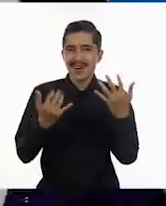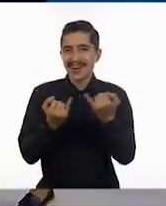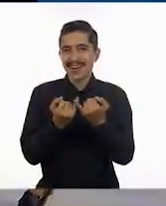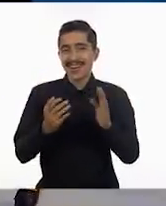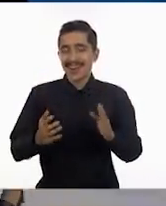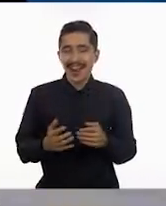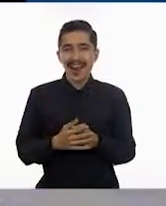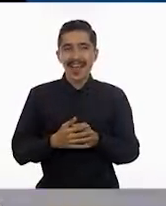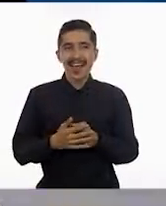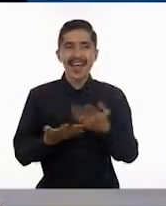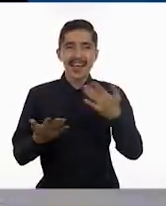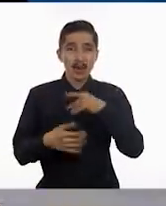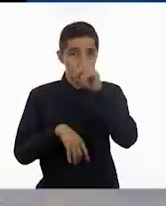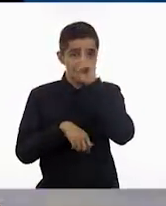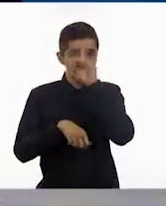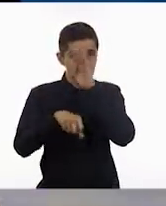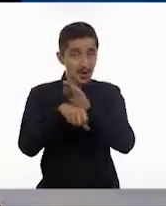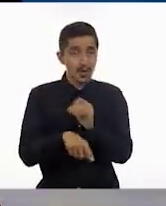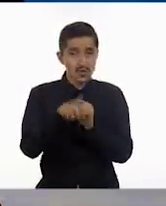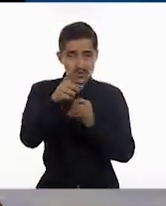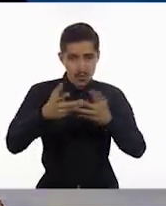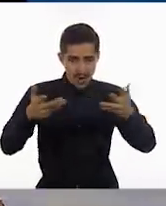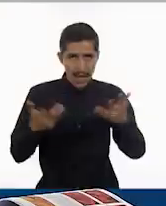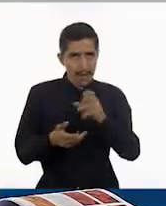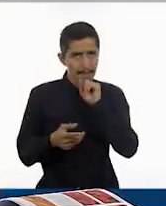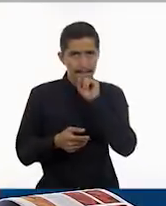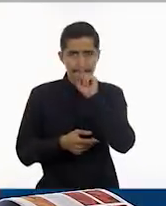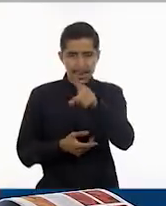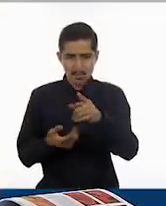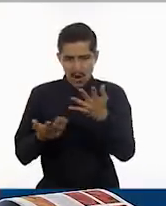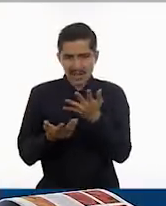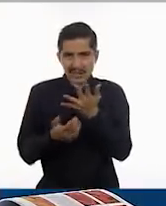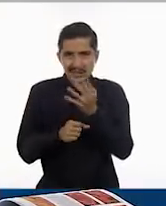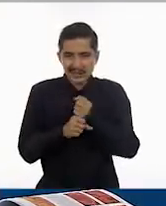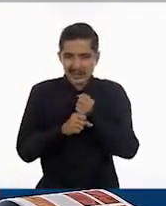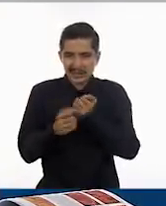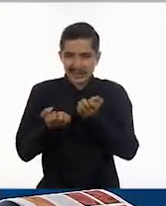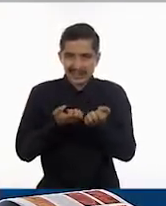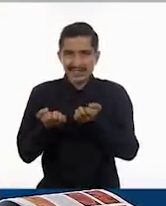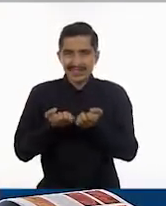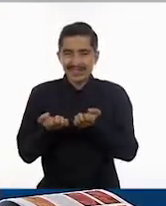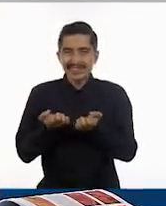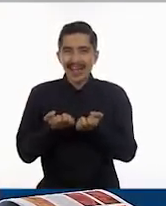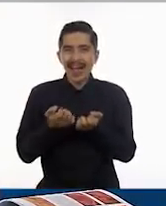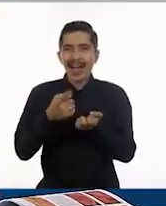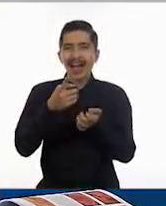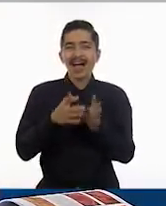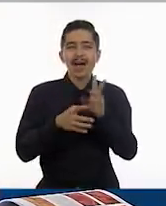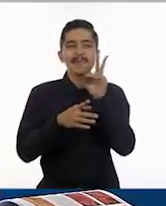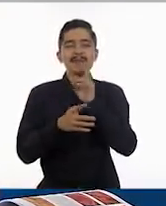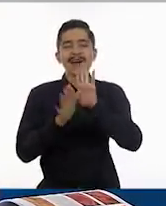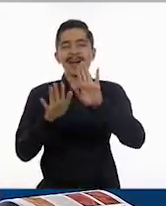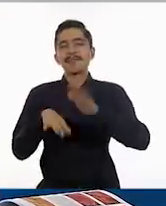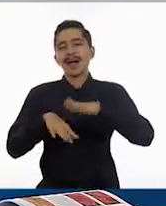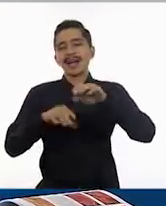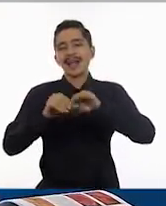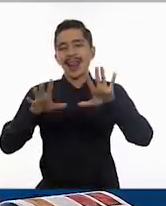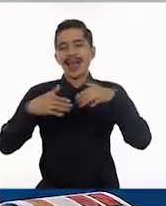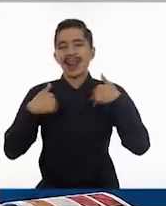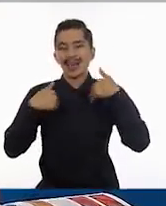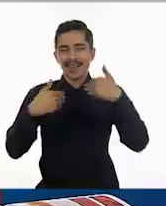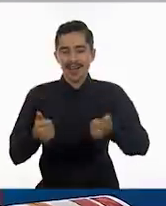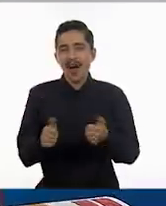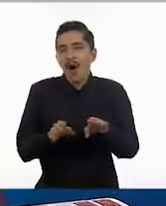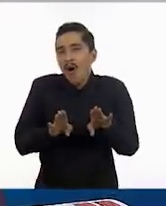te recomendamos que hagas este mismo experimento en casa y entonces puedas ya tener más comprendido cómo es que